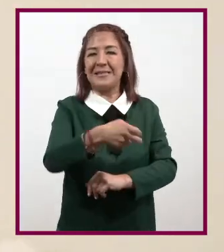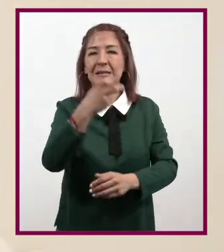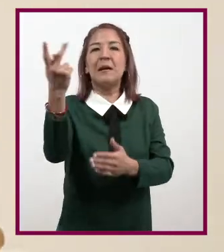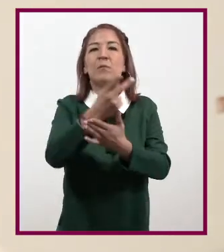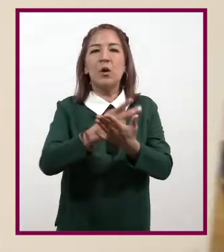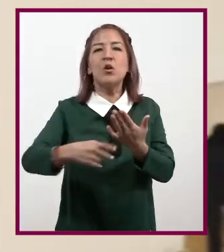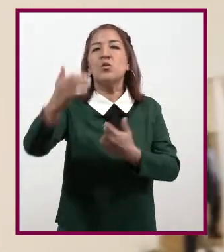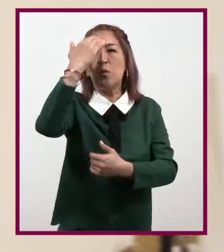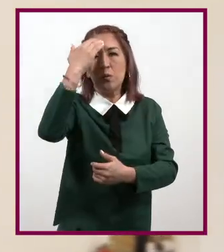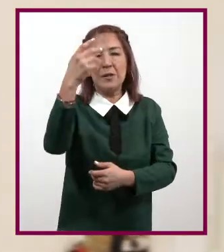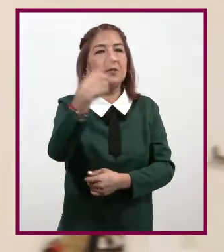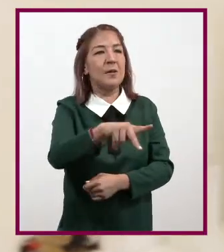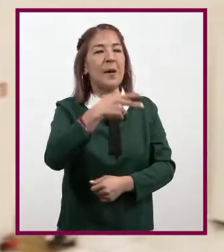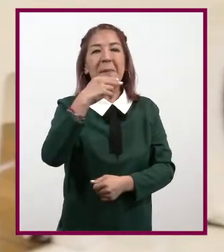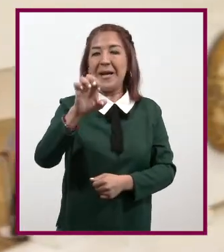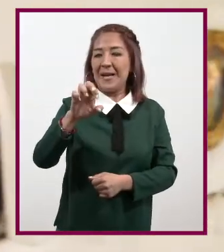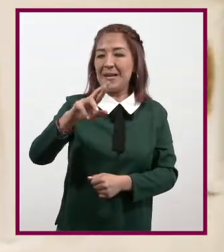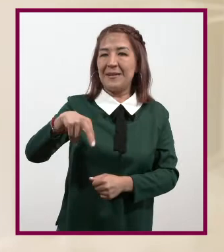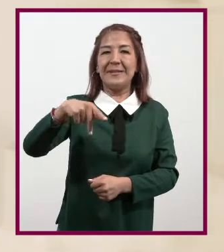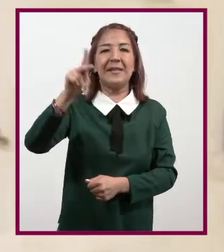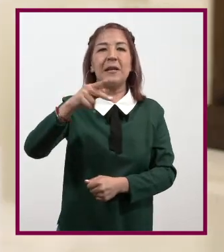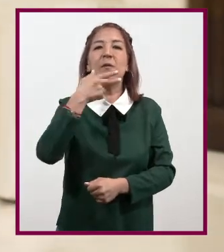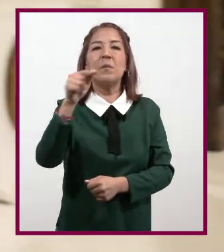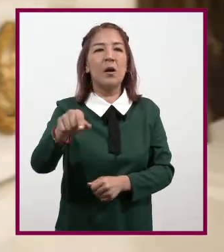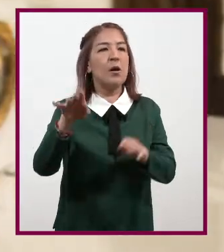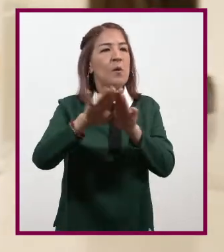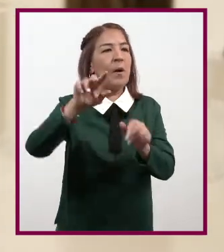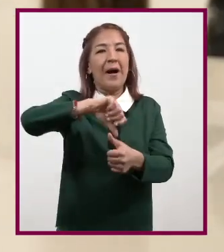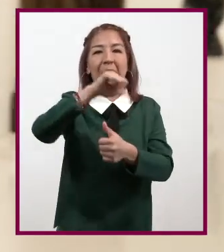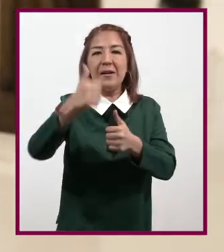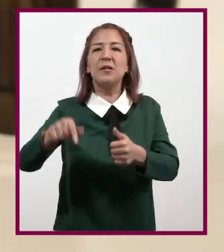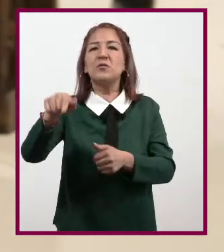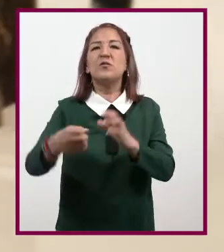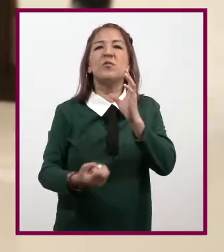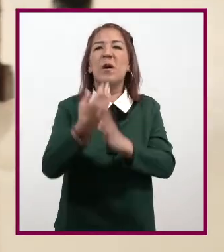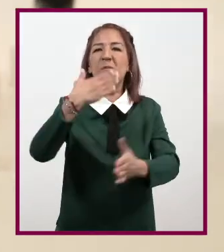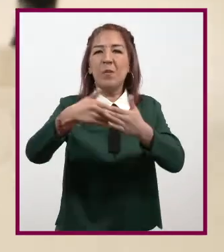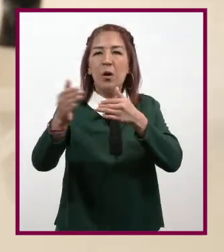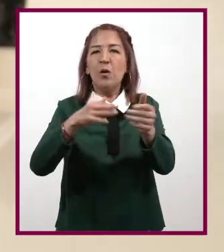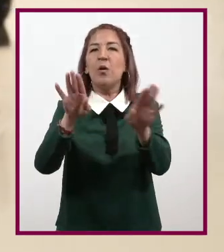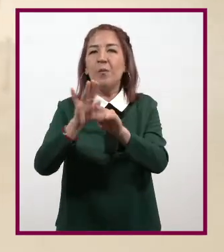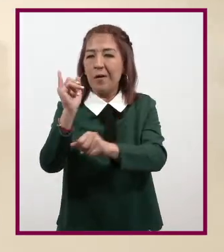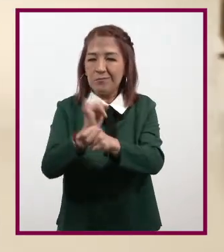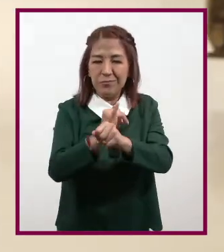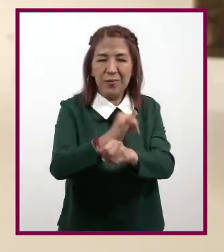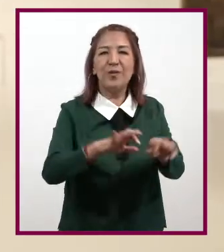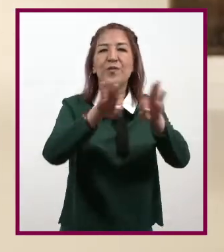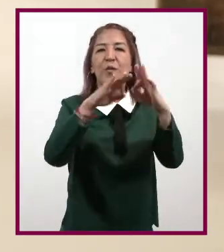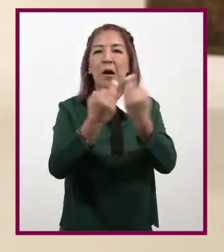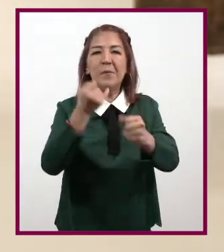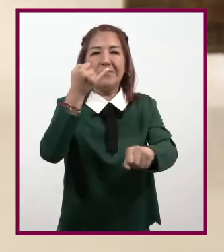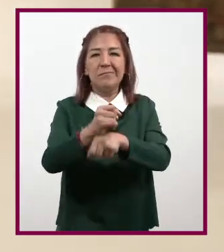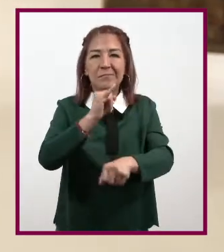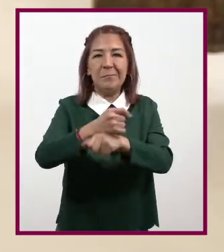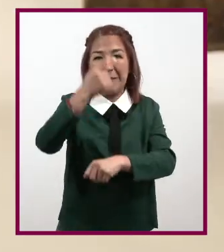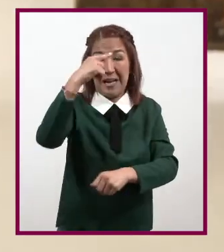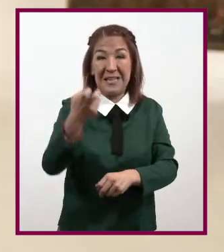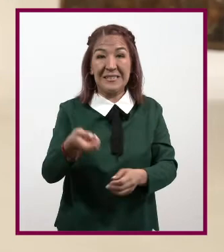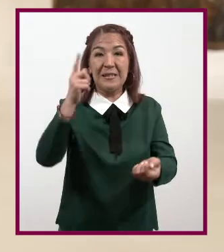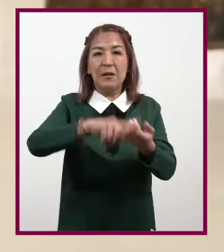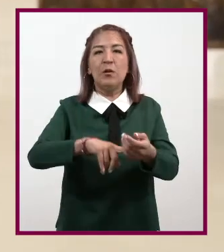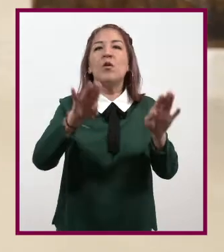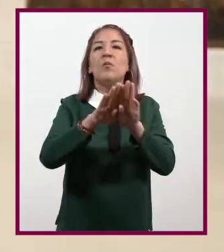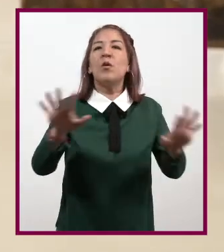donde conoceremos la obra de Éric Beltrán, este artista contemporáneo que se ha dedicado a investigar diversas estructuras y mecanismos que conforman nuestros